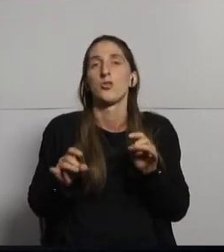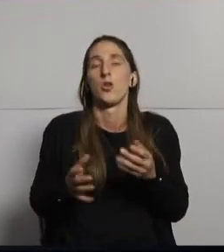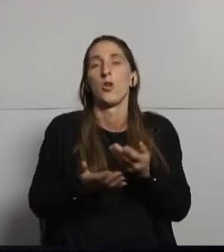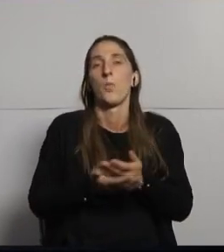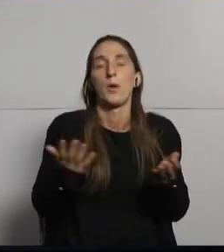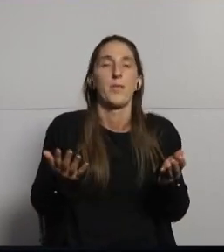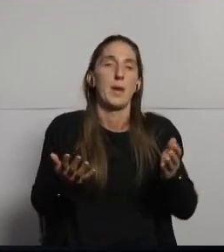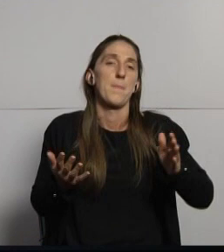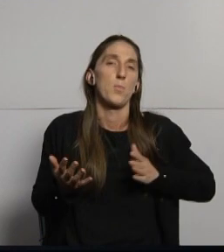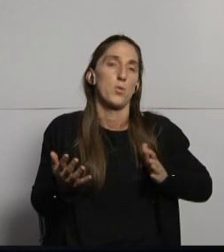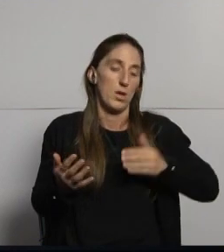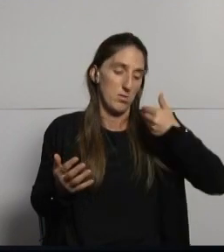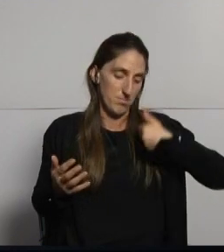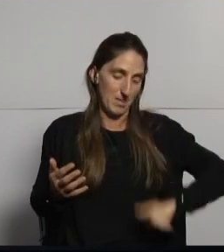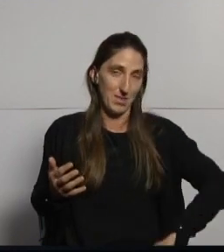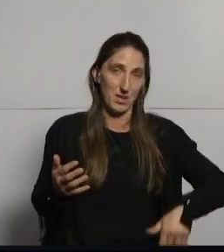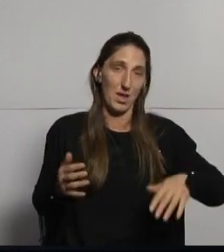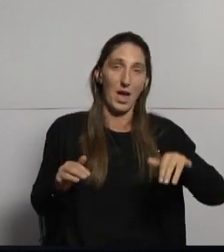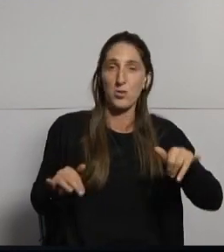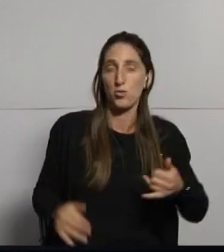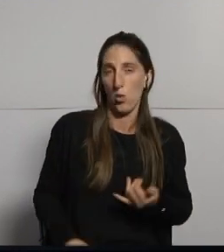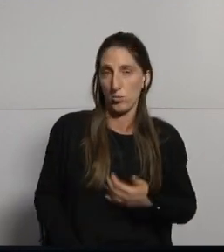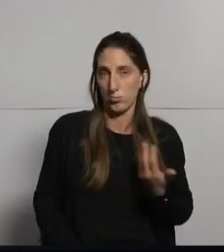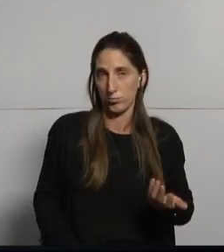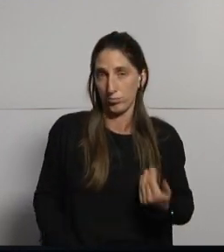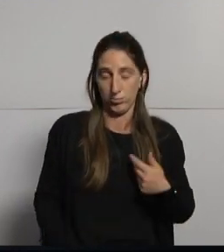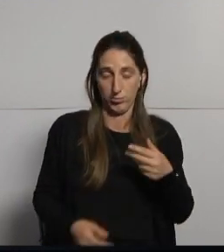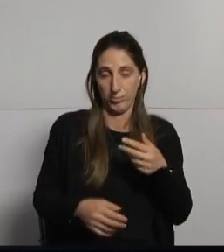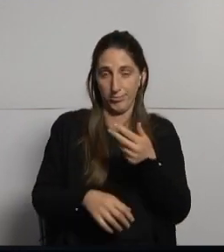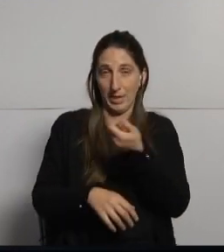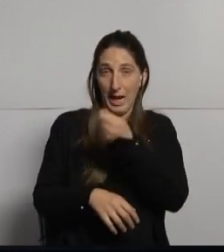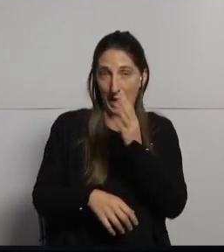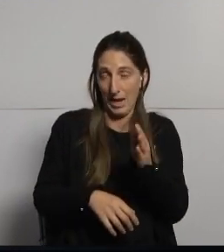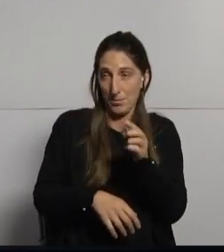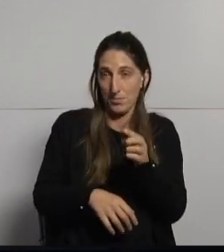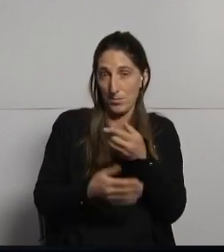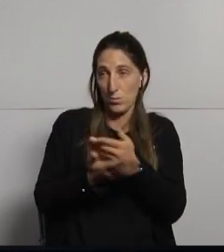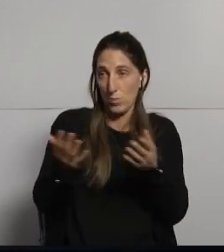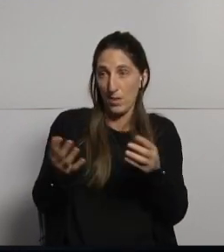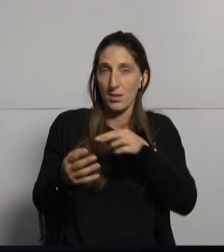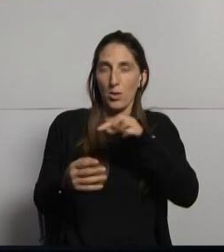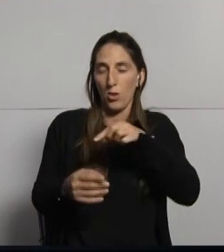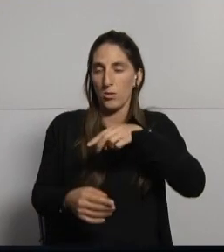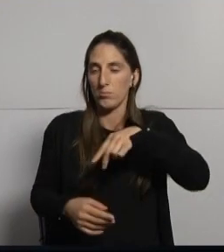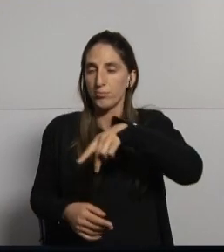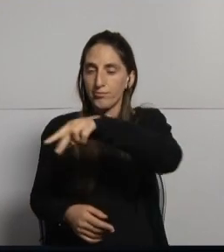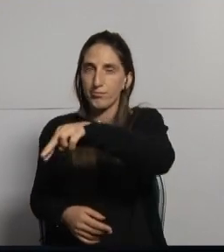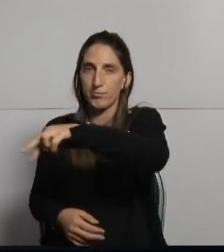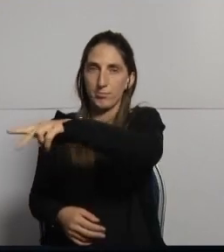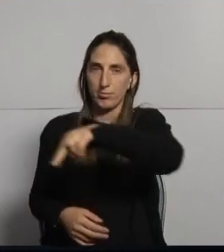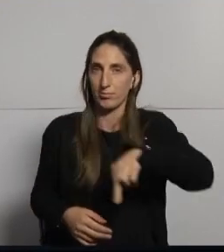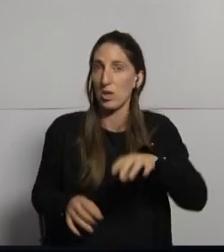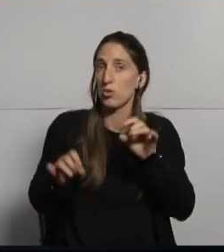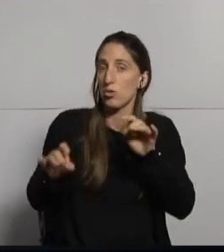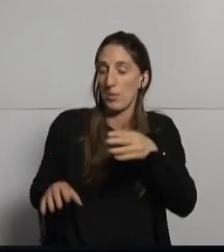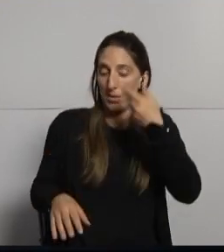las mujeres vestidas de azul, con lo cual el software, sin yo hacer más nada, me va a mostrar en qué sentido van y solamente voy a ver a las